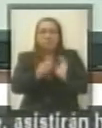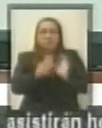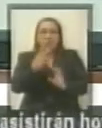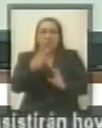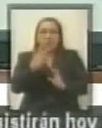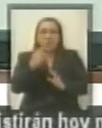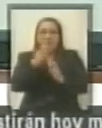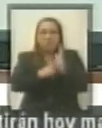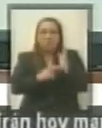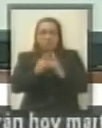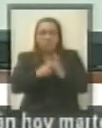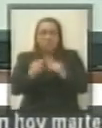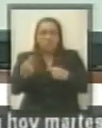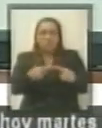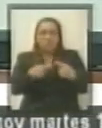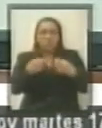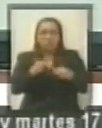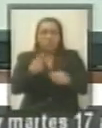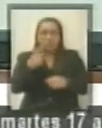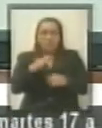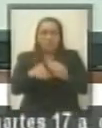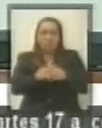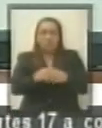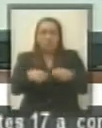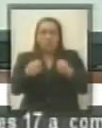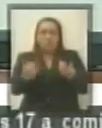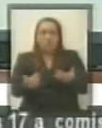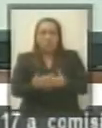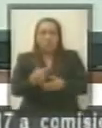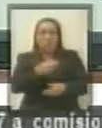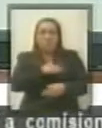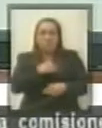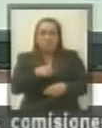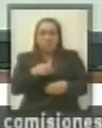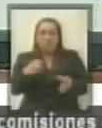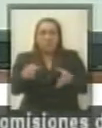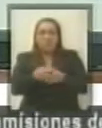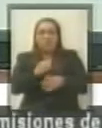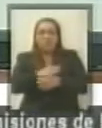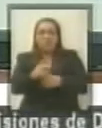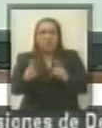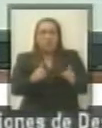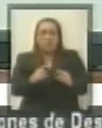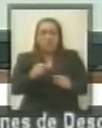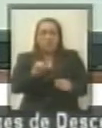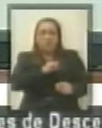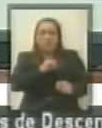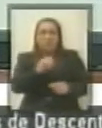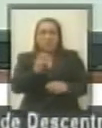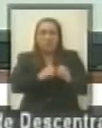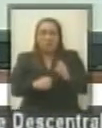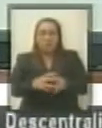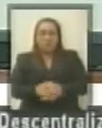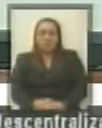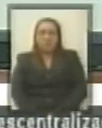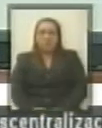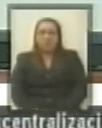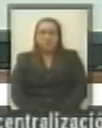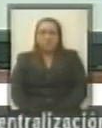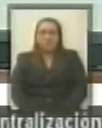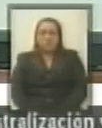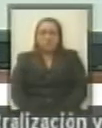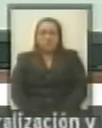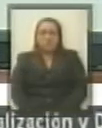el reglamento del concurso público para la designación de los miembros de los consejos directivos de los organismos reguladores de la inversión privada en los